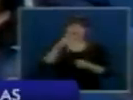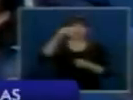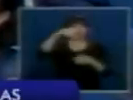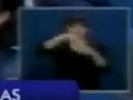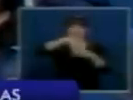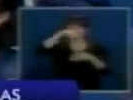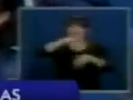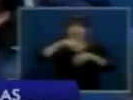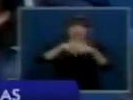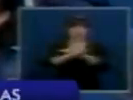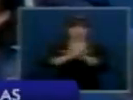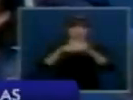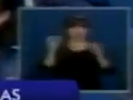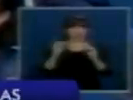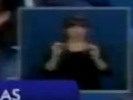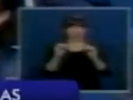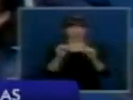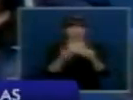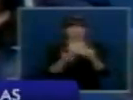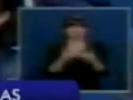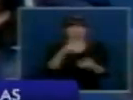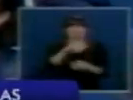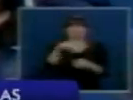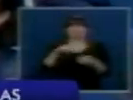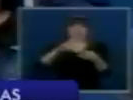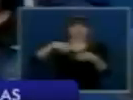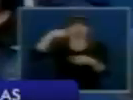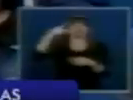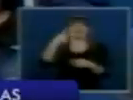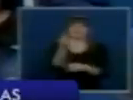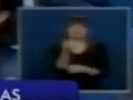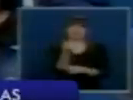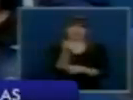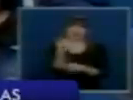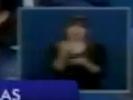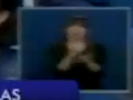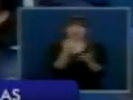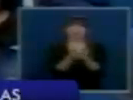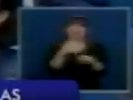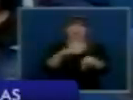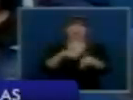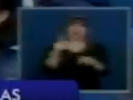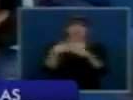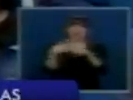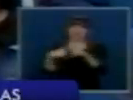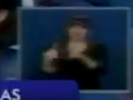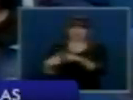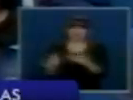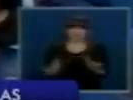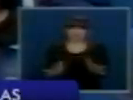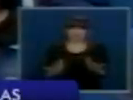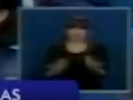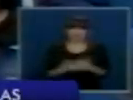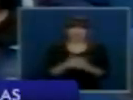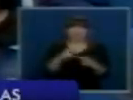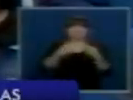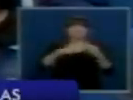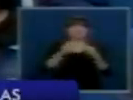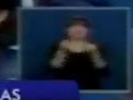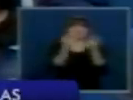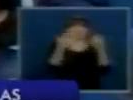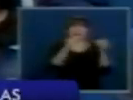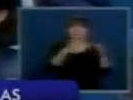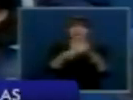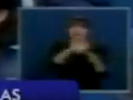entrada y salida, prácticamente duplicaban su salario con el cobro de horas extras. Esto ocurría mientras miles de maestros no